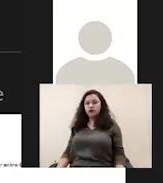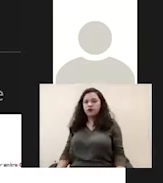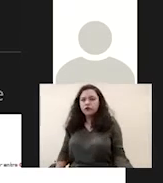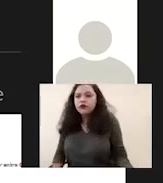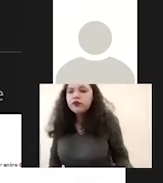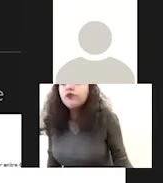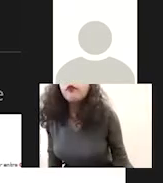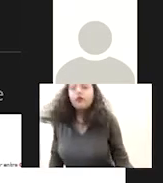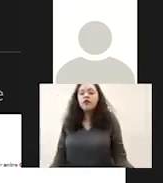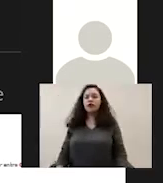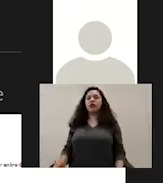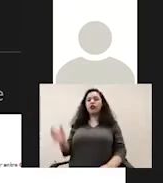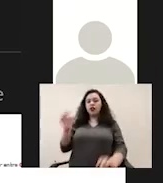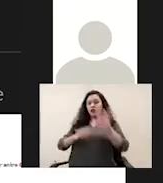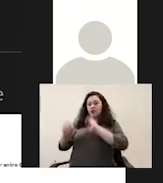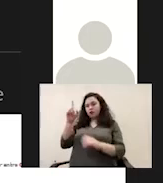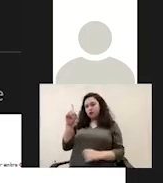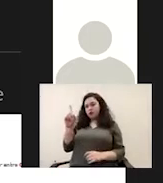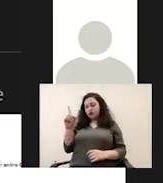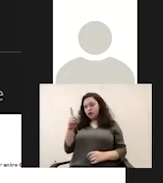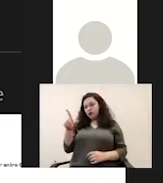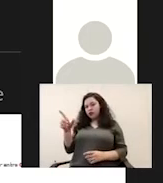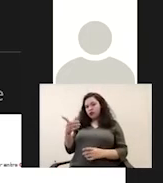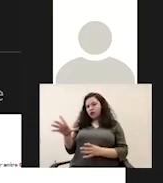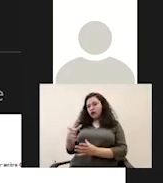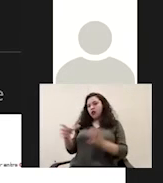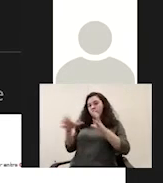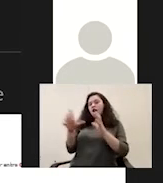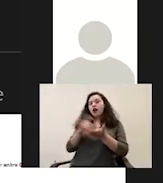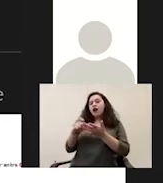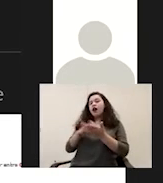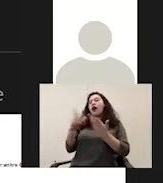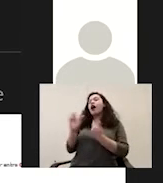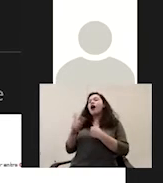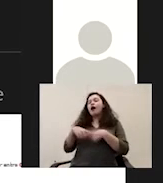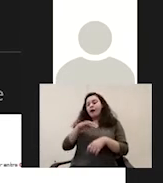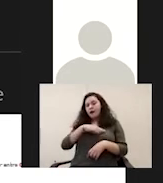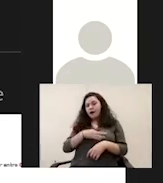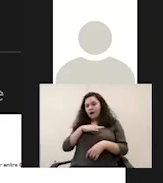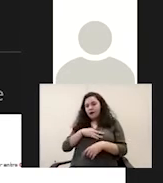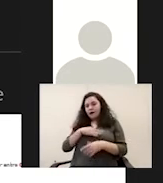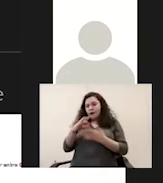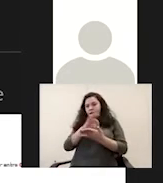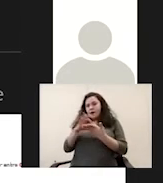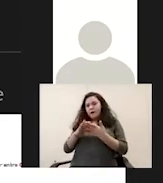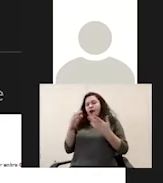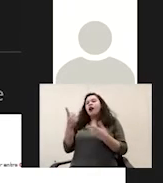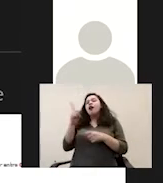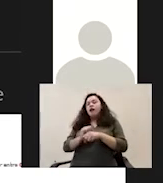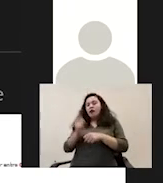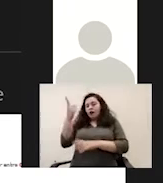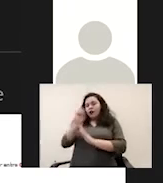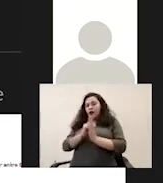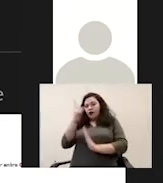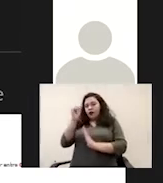empresa donde se compra el garrafón se les hace un estudio bacteriológico de manera muy periódica, por lo menos cada mes. Si compran